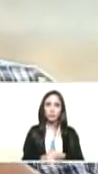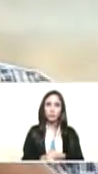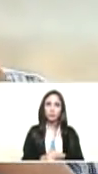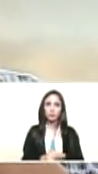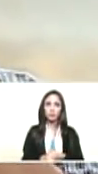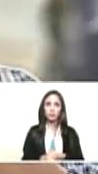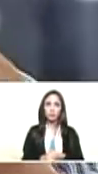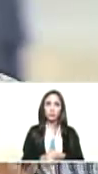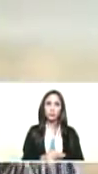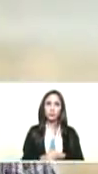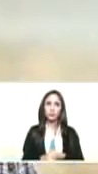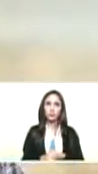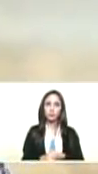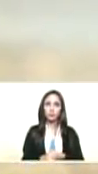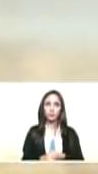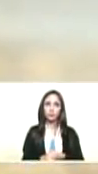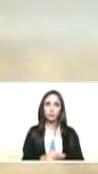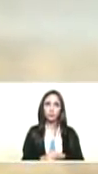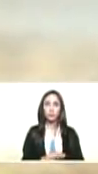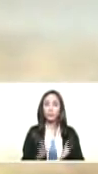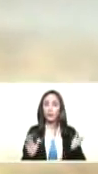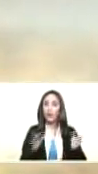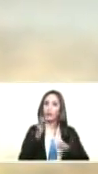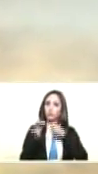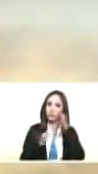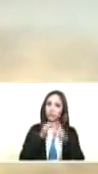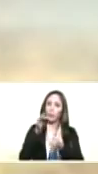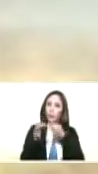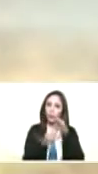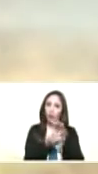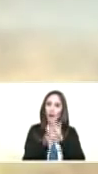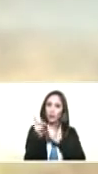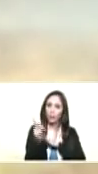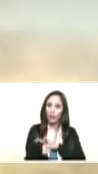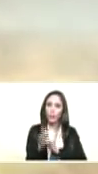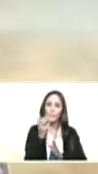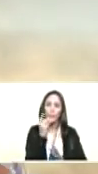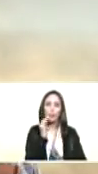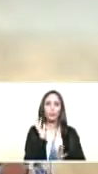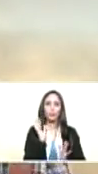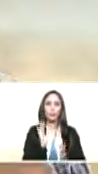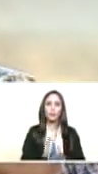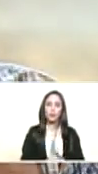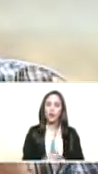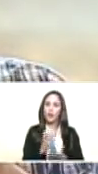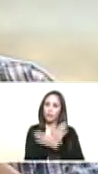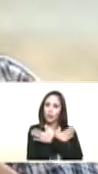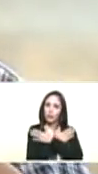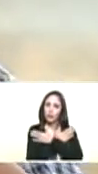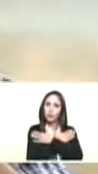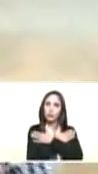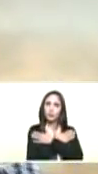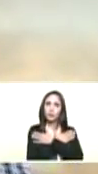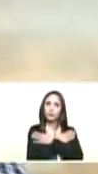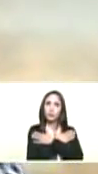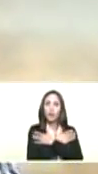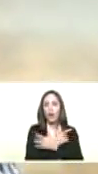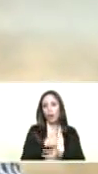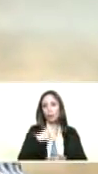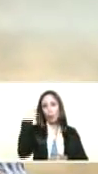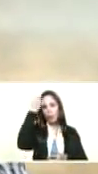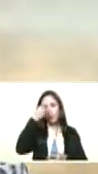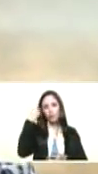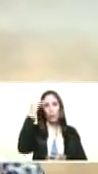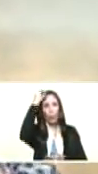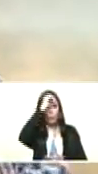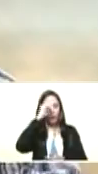presidente, debo de expresar también el más sincero reconocimiento y felicitación a quien, en mi opinión, son